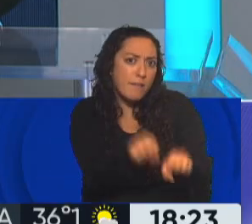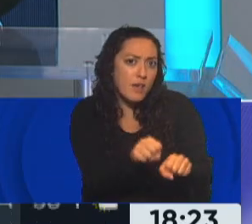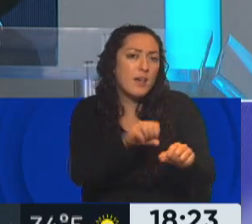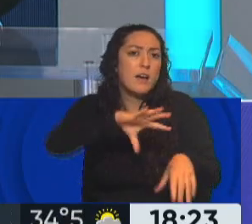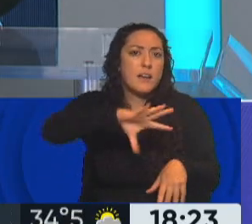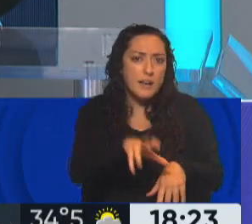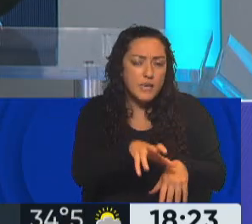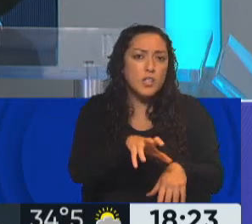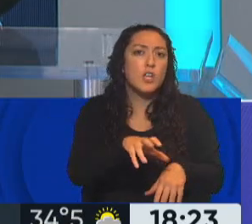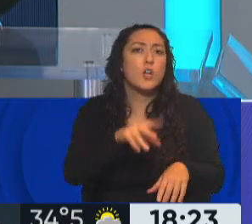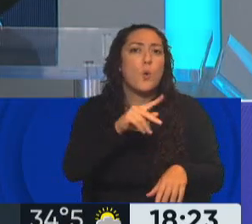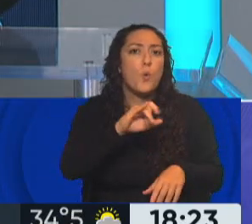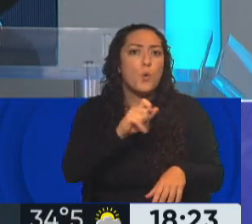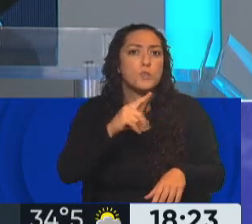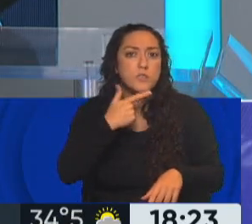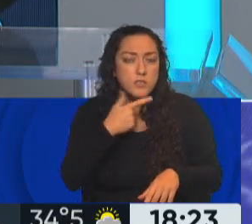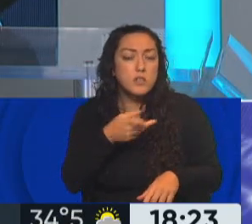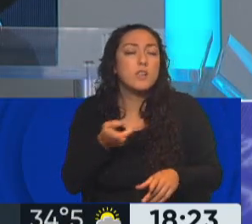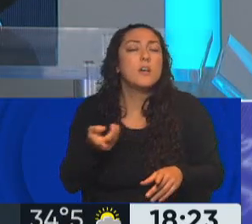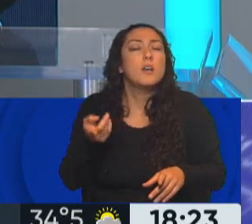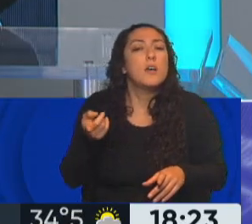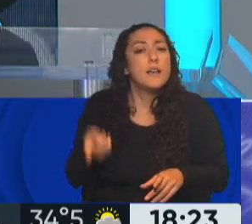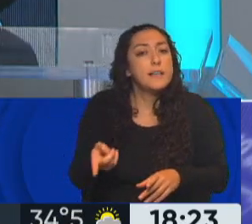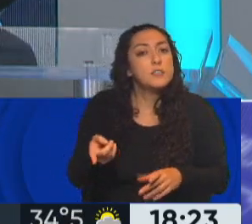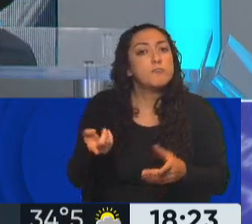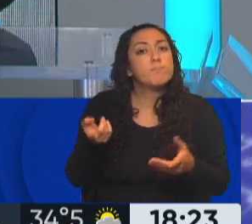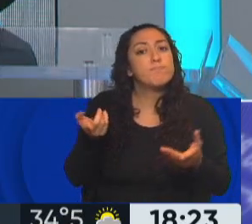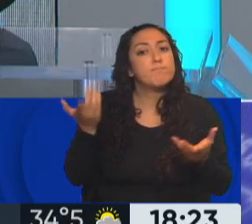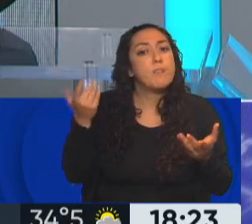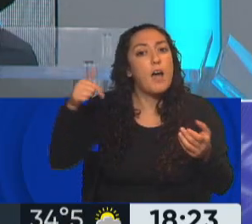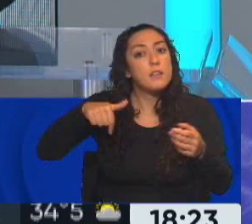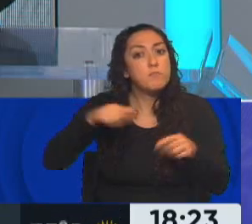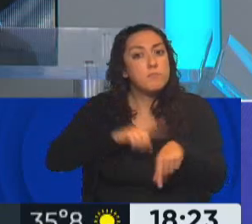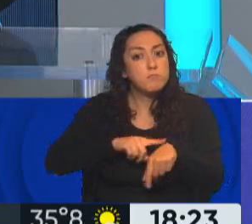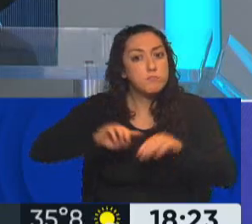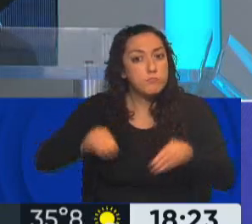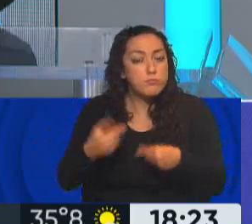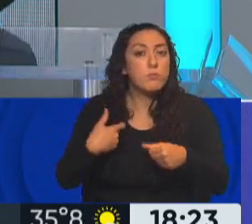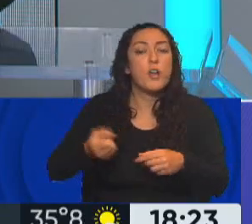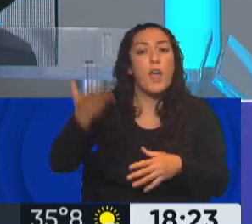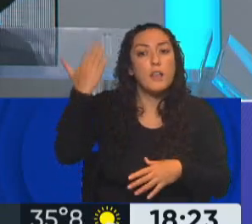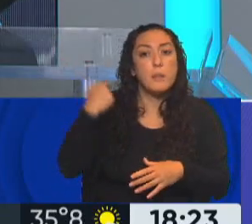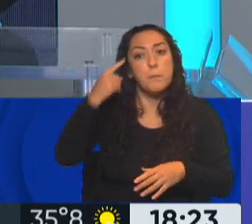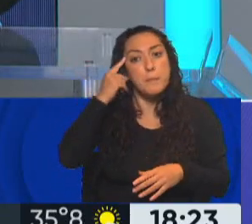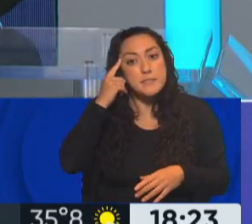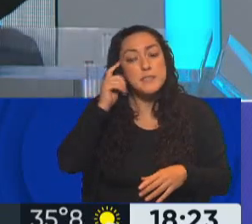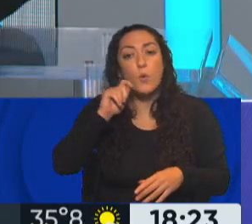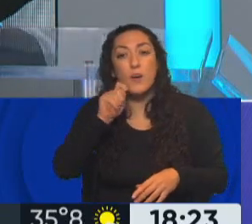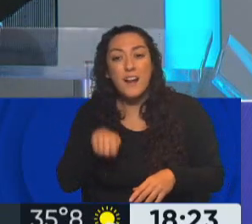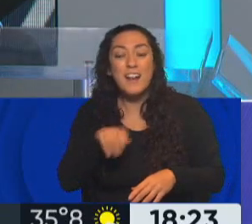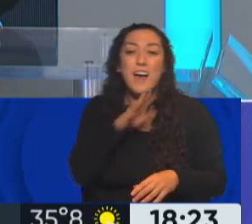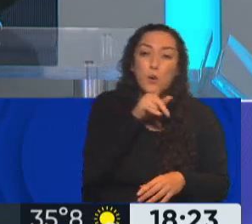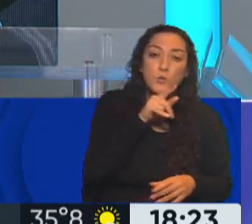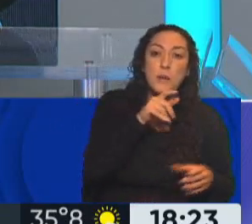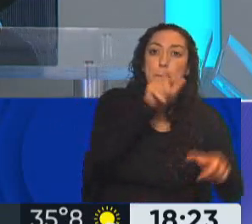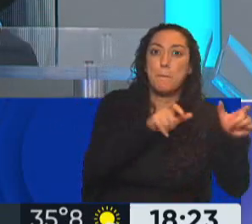de la Federación Rusa de Kursk respondió un poco a algo que cayó. En primer lugar, se pensó que en Ucrania que Rusia iba a trasladar